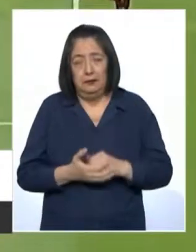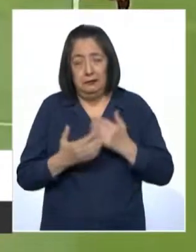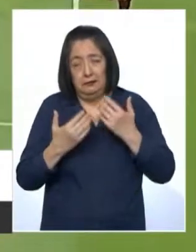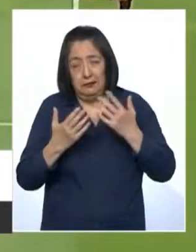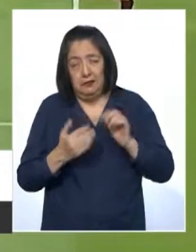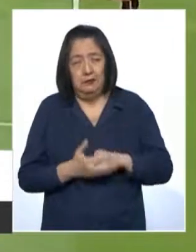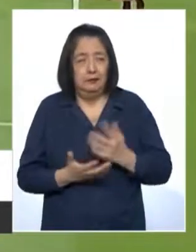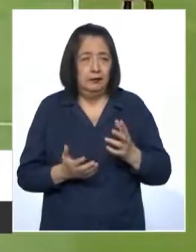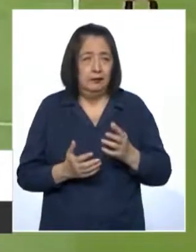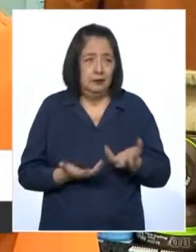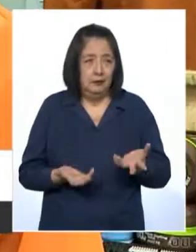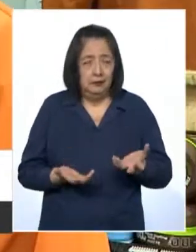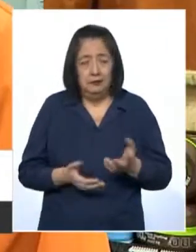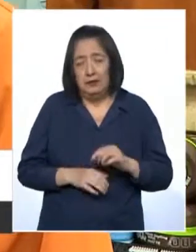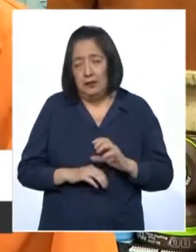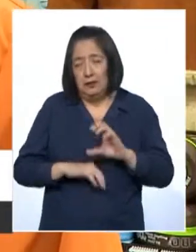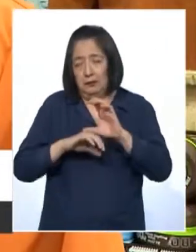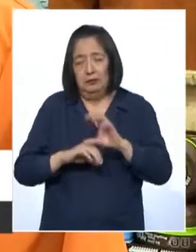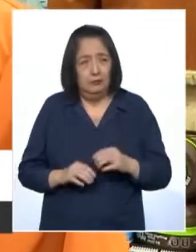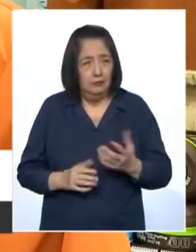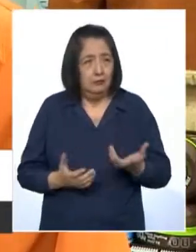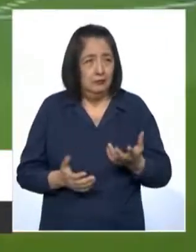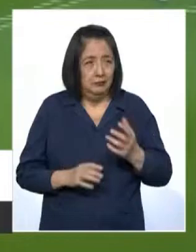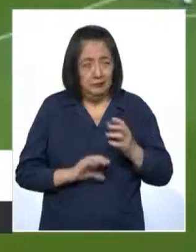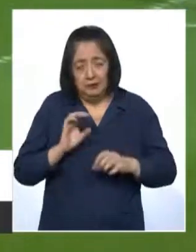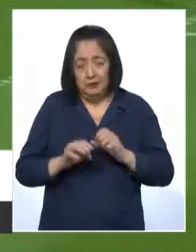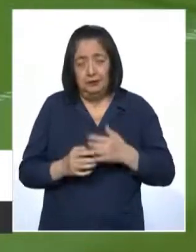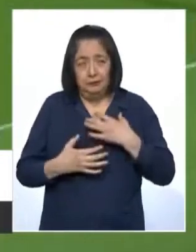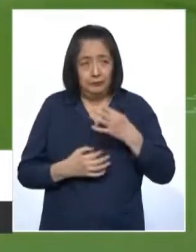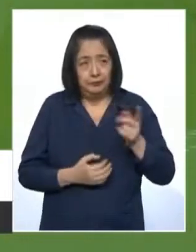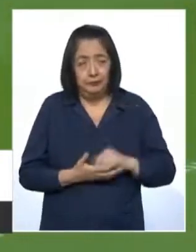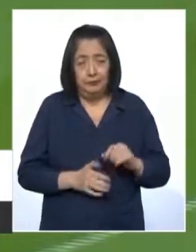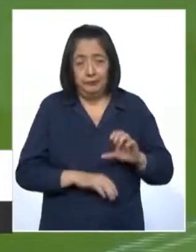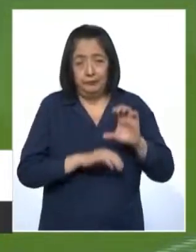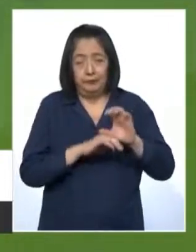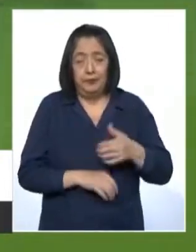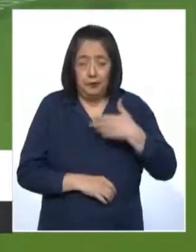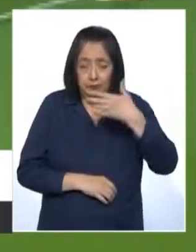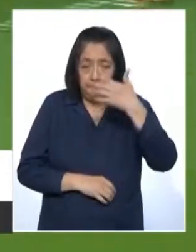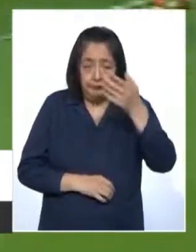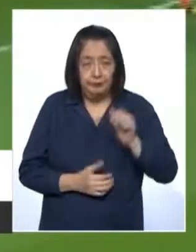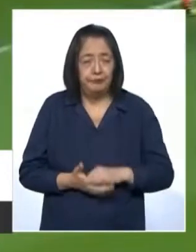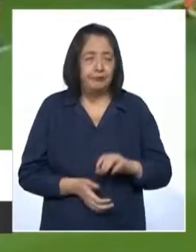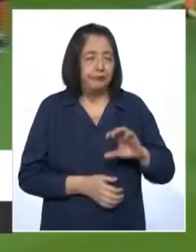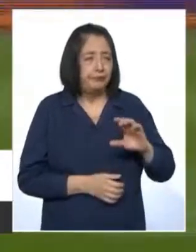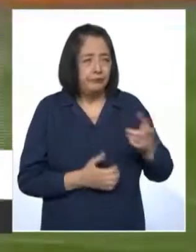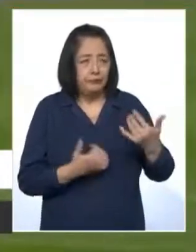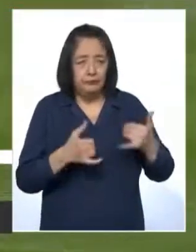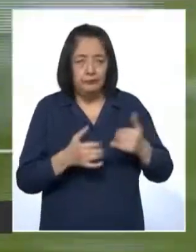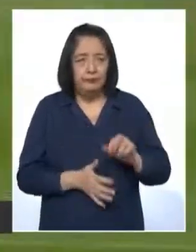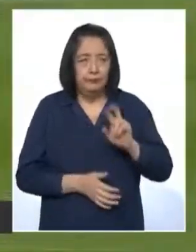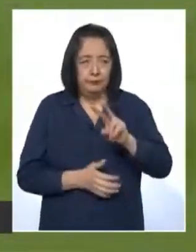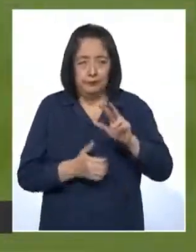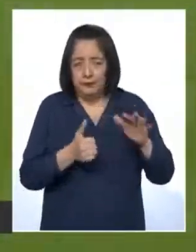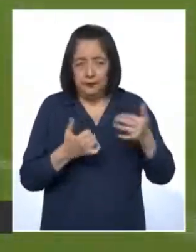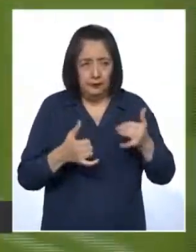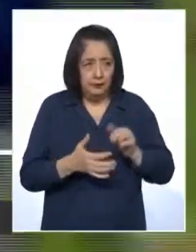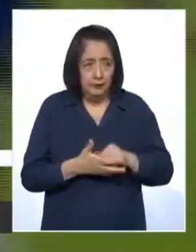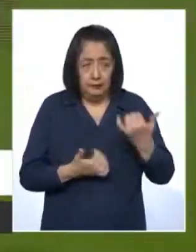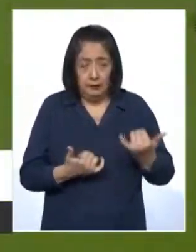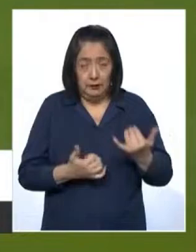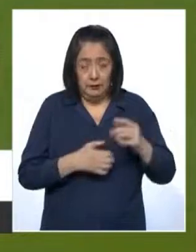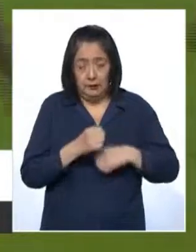a la institución, al club por interesarse en mí. En su club, Al-Adalá, Christopher González jugó 26 partidos esta